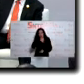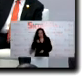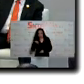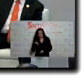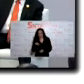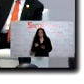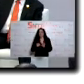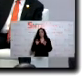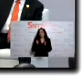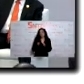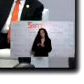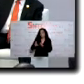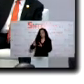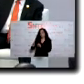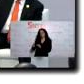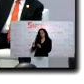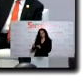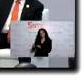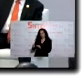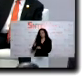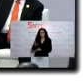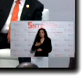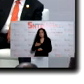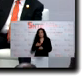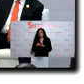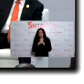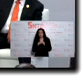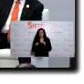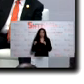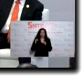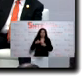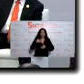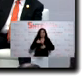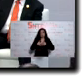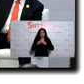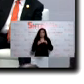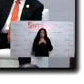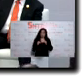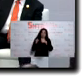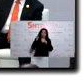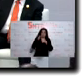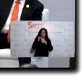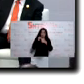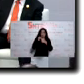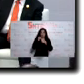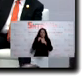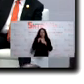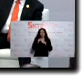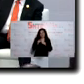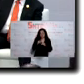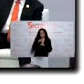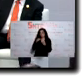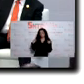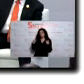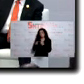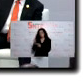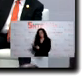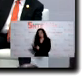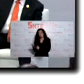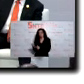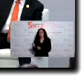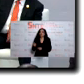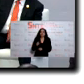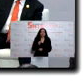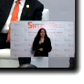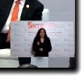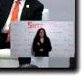tienen 15 puntos más estandarizados que los alumnos que tienen profesores que no piensan eso. Es decir, todo lo que piensan